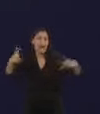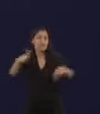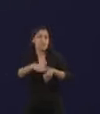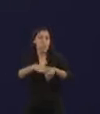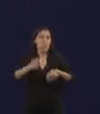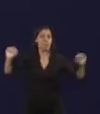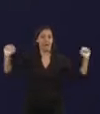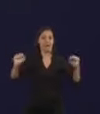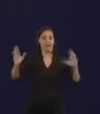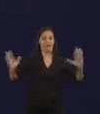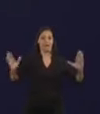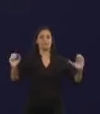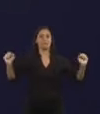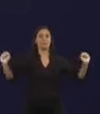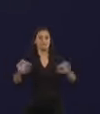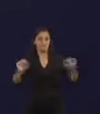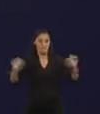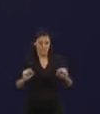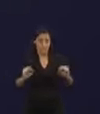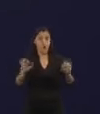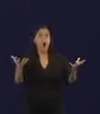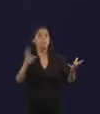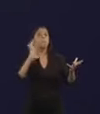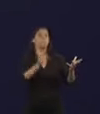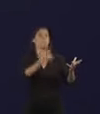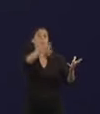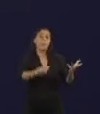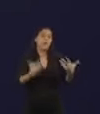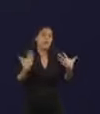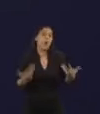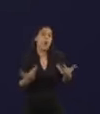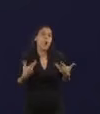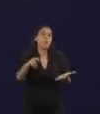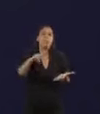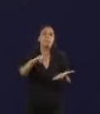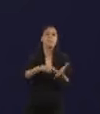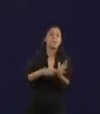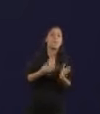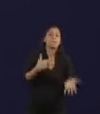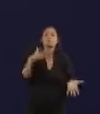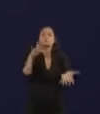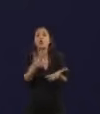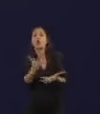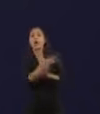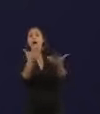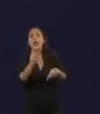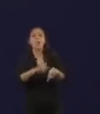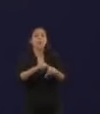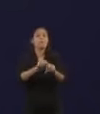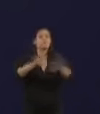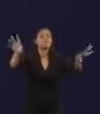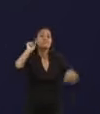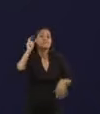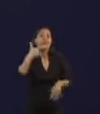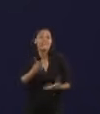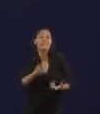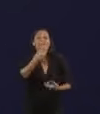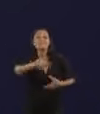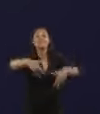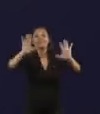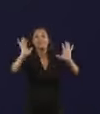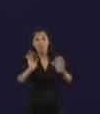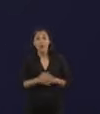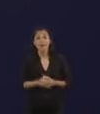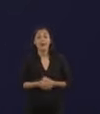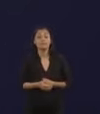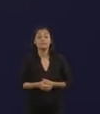repentina efectivamente tengas algún problema en la en la en esta distribución que no hubiese ocurrido que no se hubiese